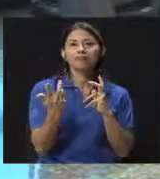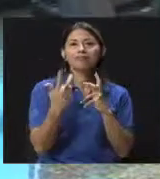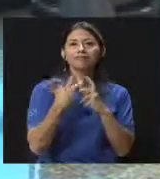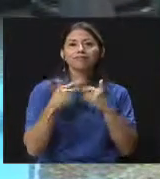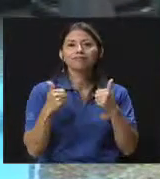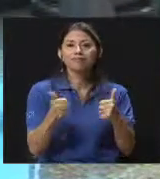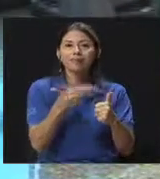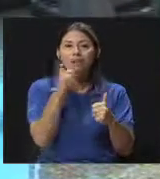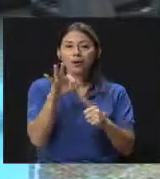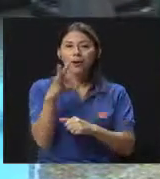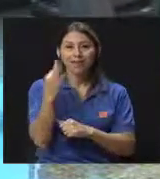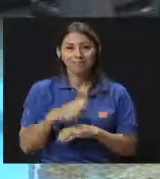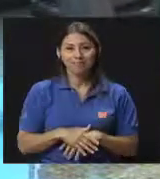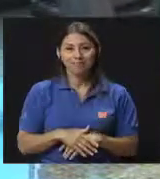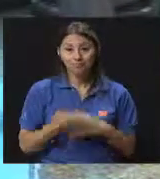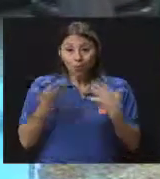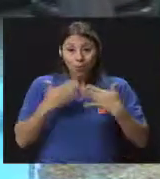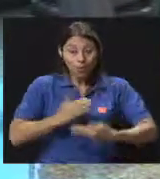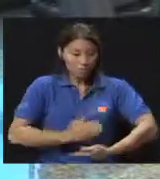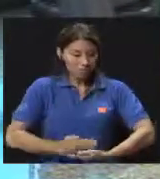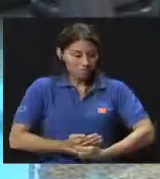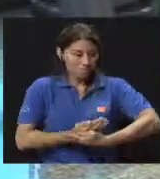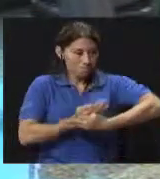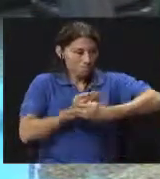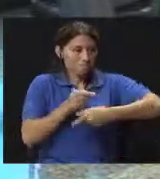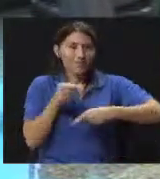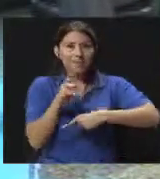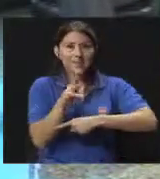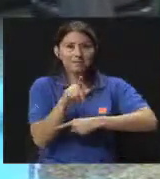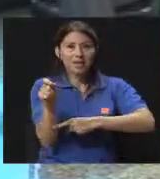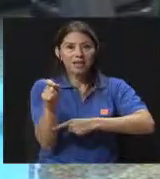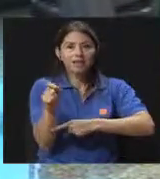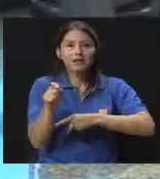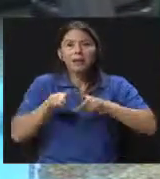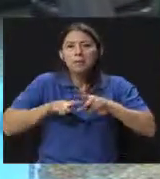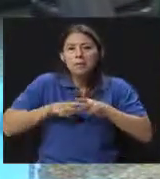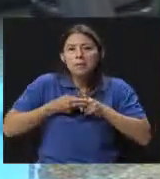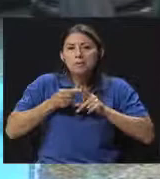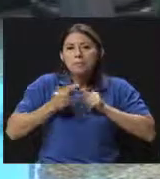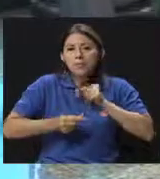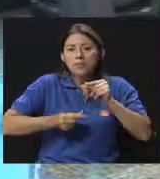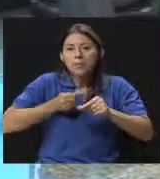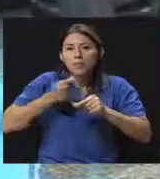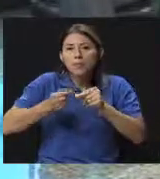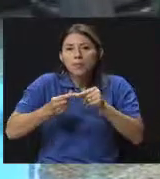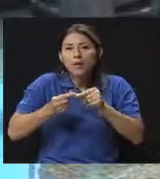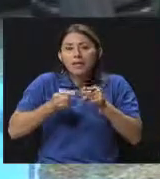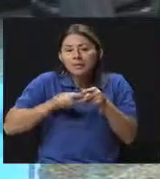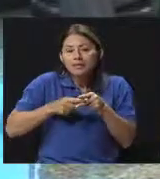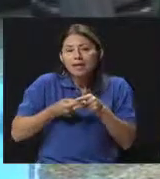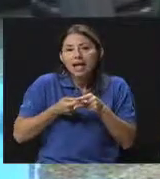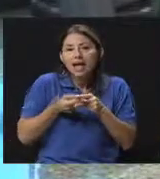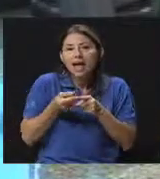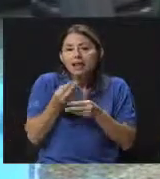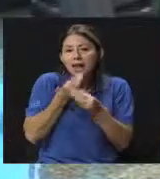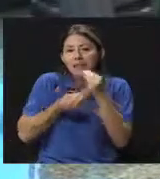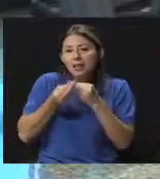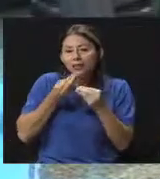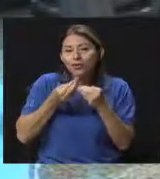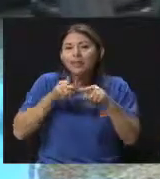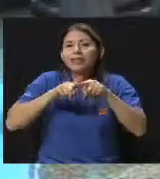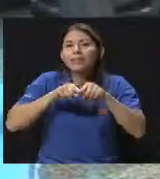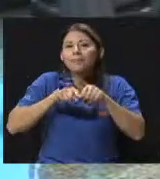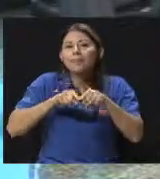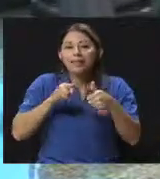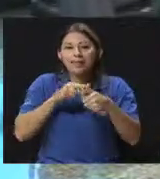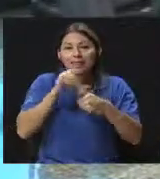A partir de los 6 meses, pues paulatinamente vamos a introducir alimentos en función al tipo o al grupo de alimento y